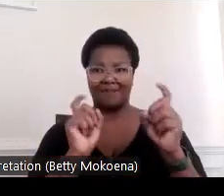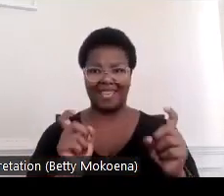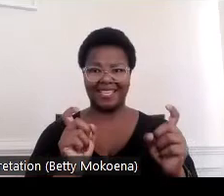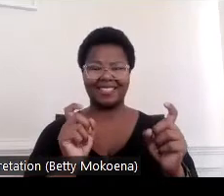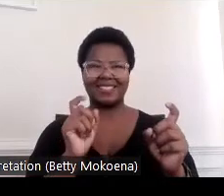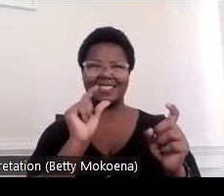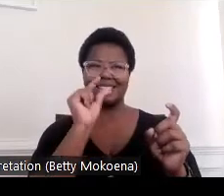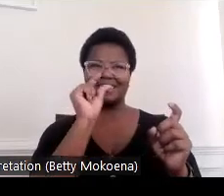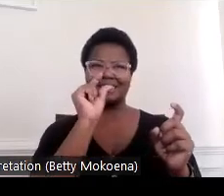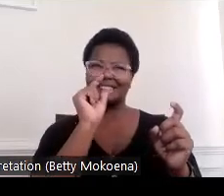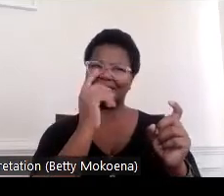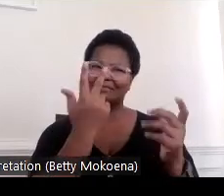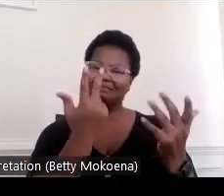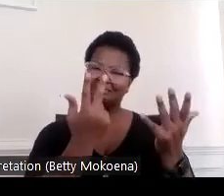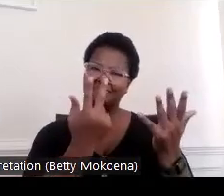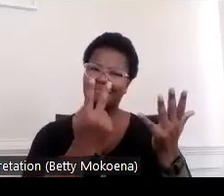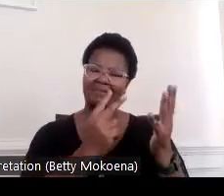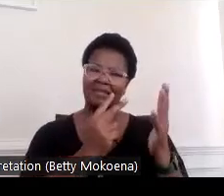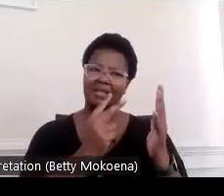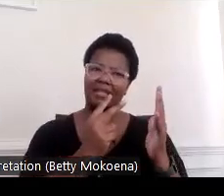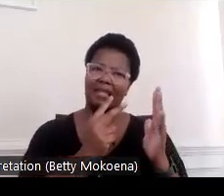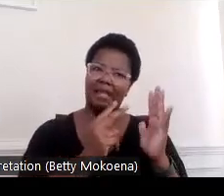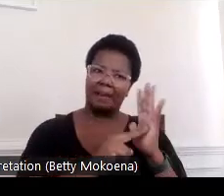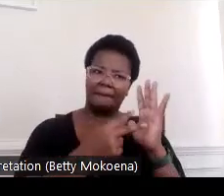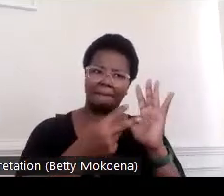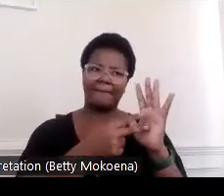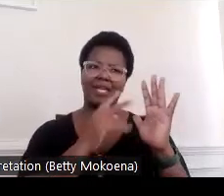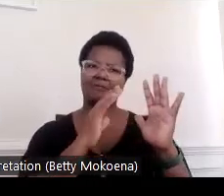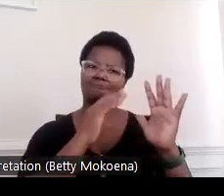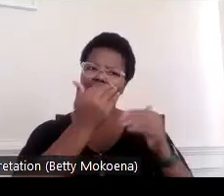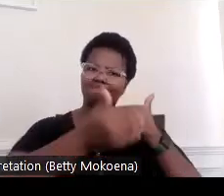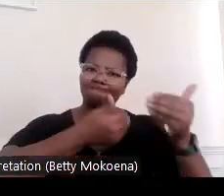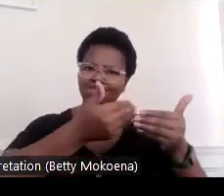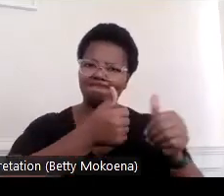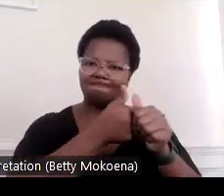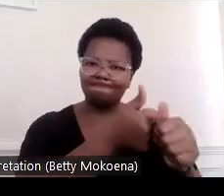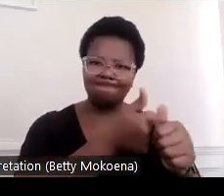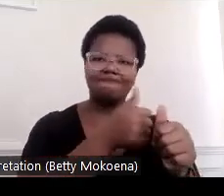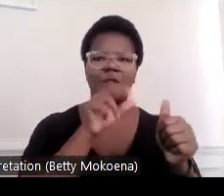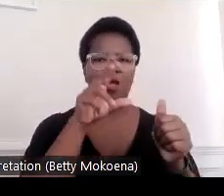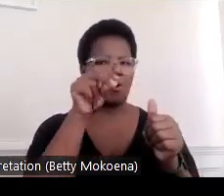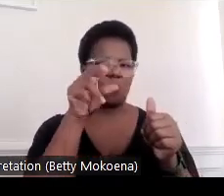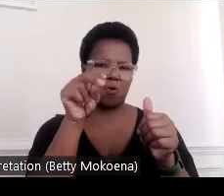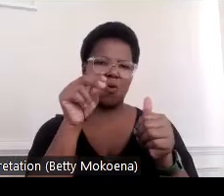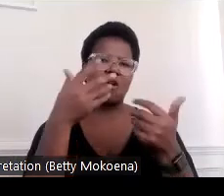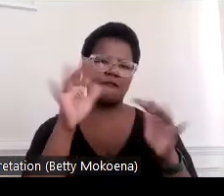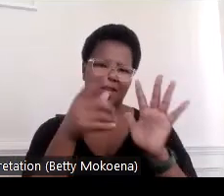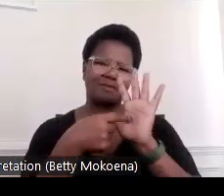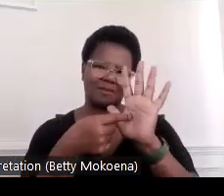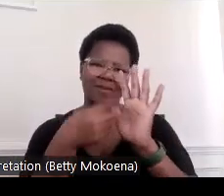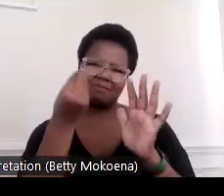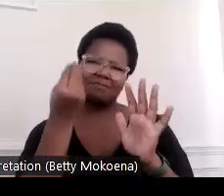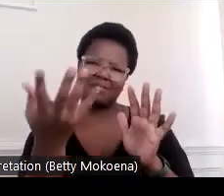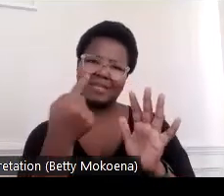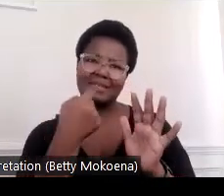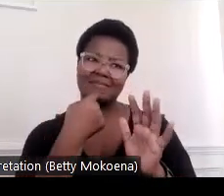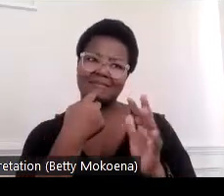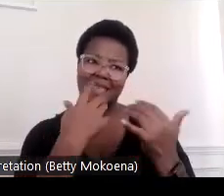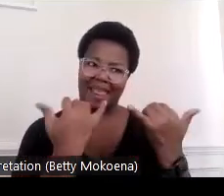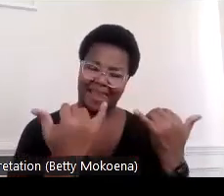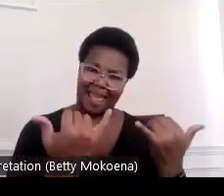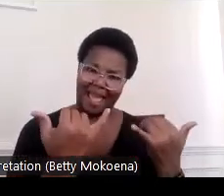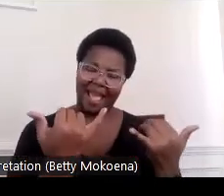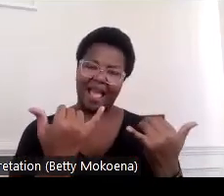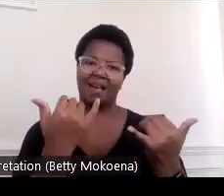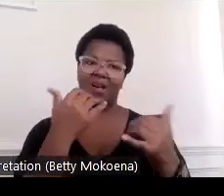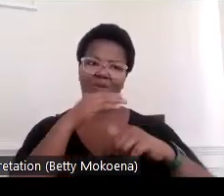remover esa modificación ajuste a cambiarla aún más por ejemplo el ejemplo